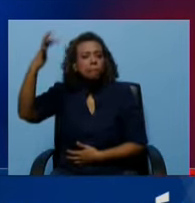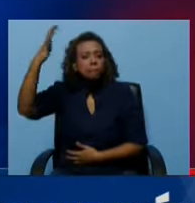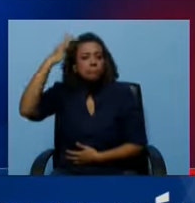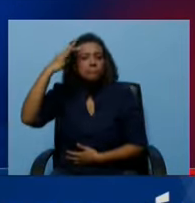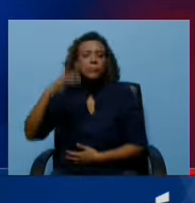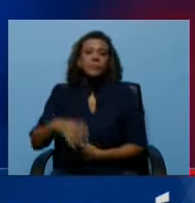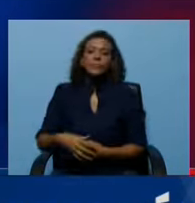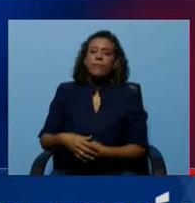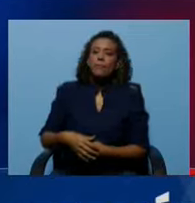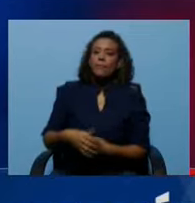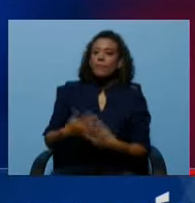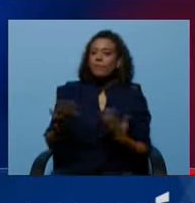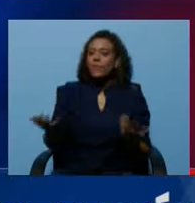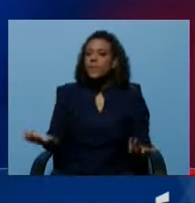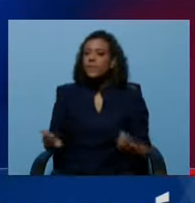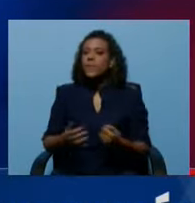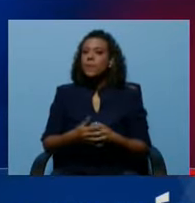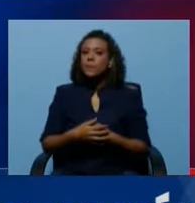Y para